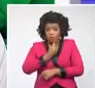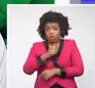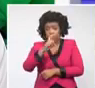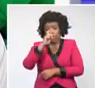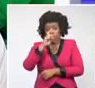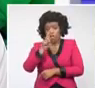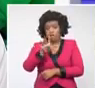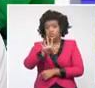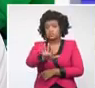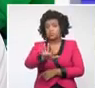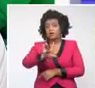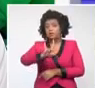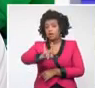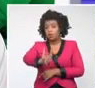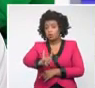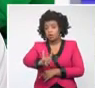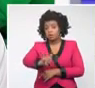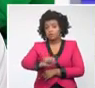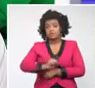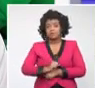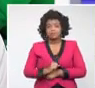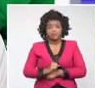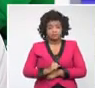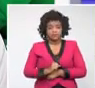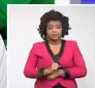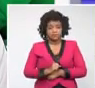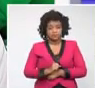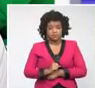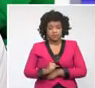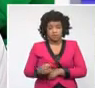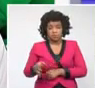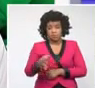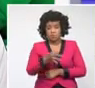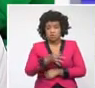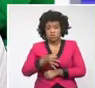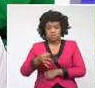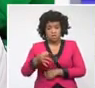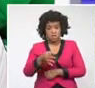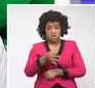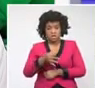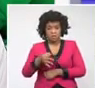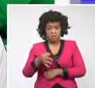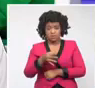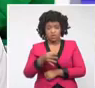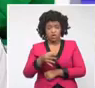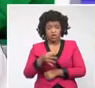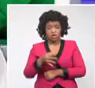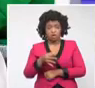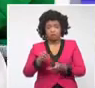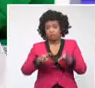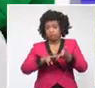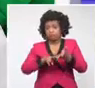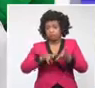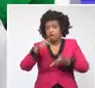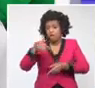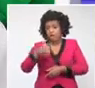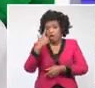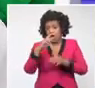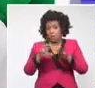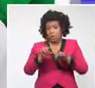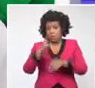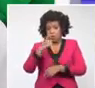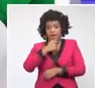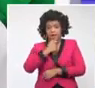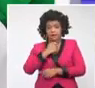59 años de edad, del municipio Jagüey Grande, en la provincia de Matanzas, contacto de un